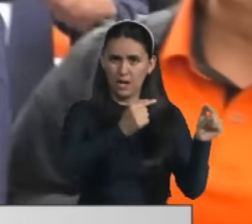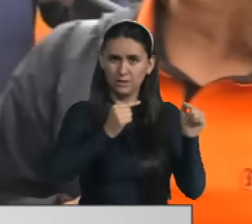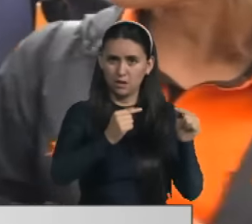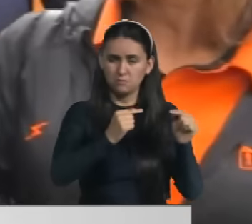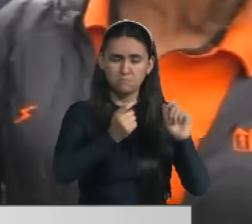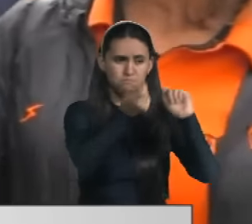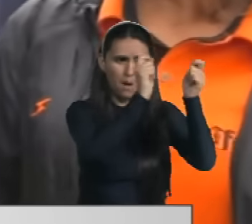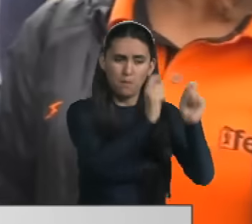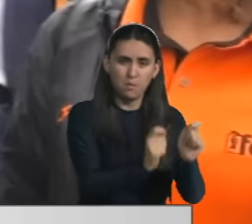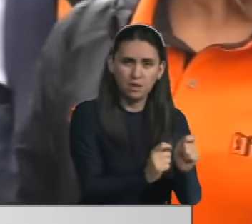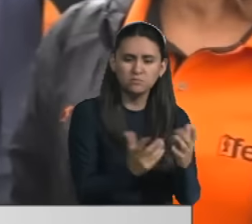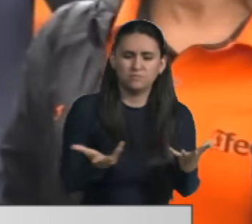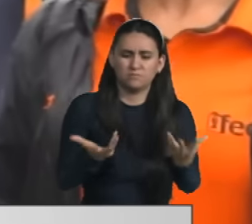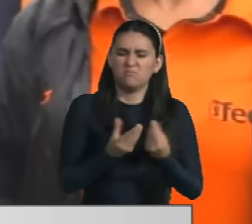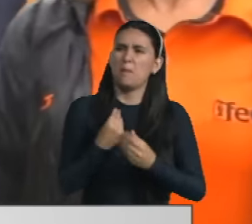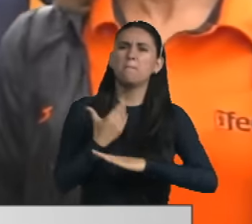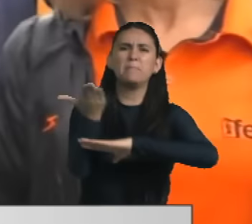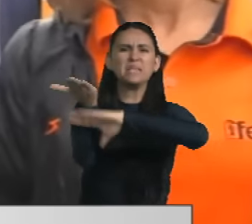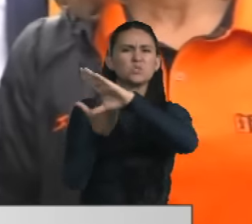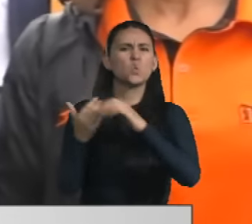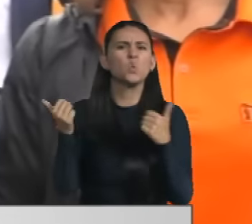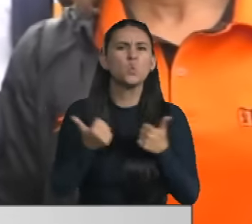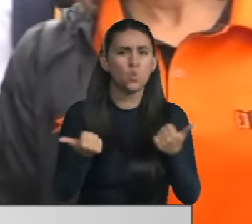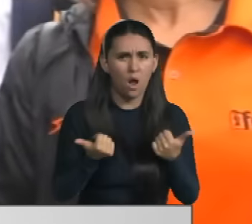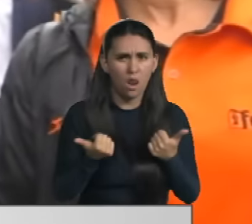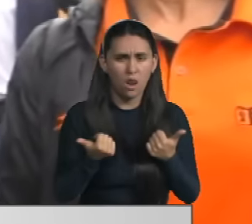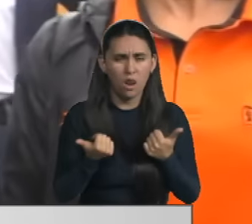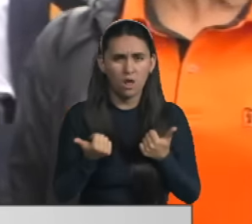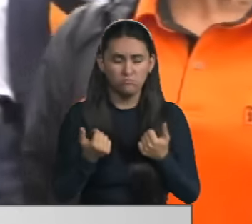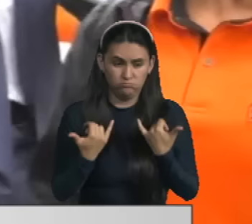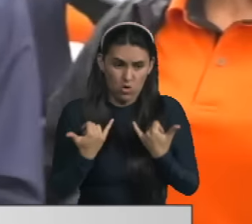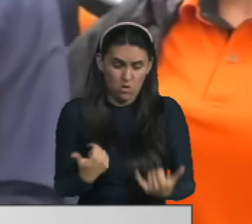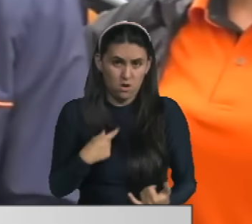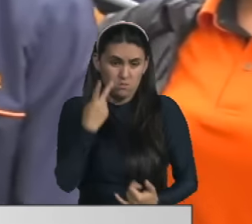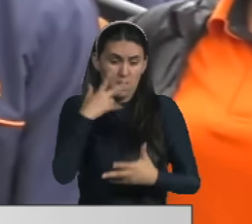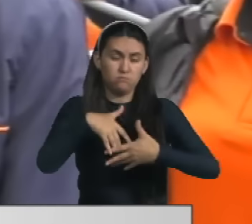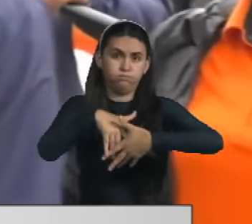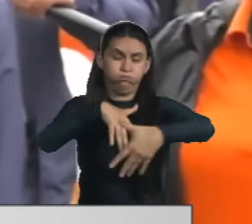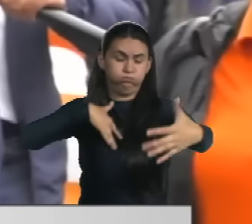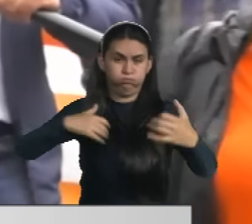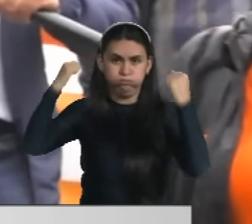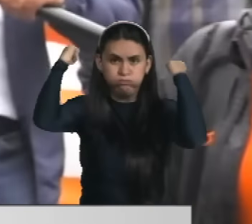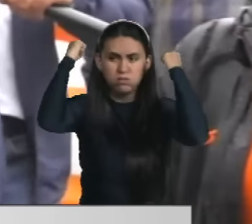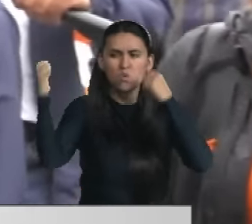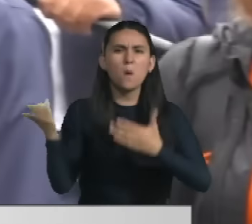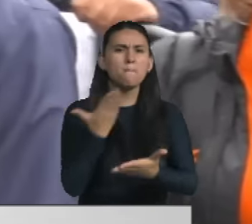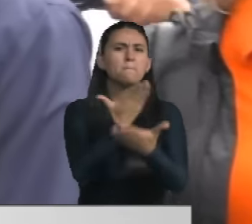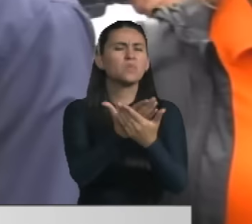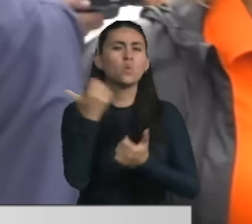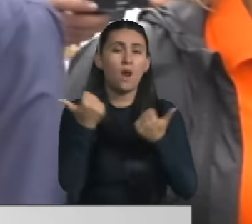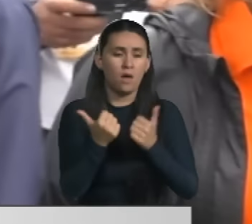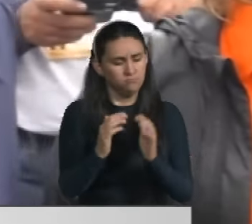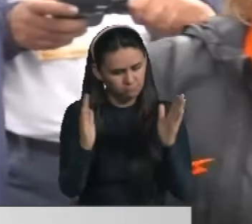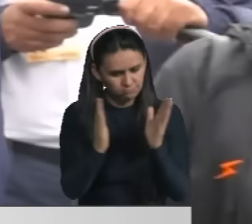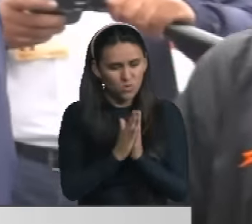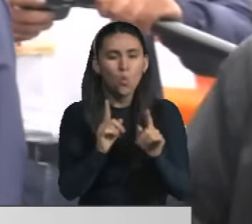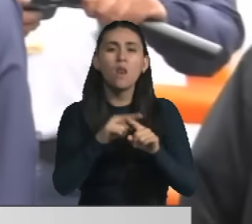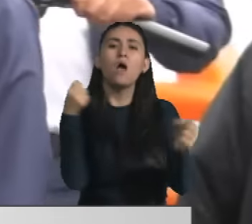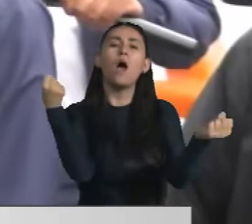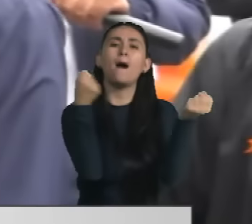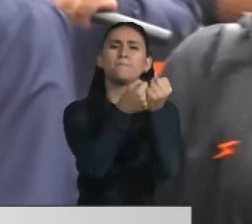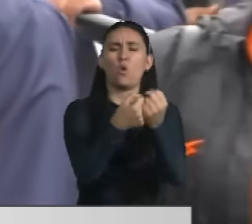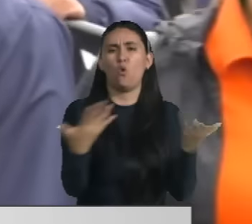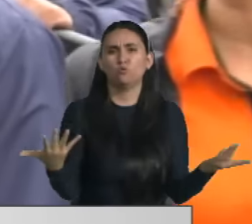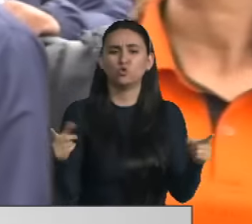es la petición del magisterio que hoy multitudinariamente se ha manifestado? Claro, es el apoyo, porque es que esta es